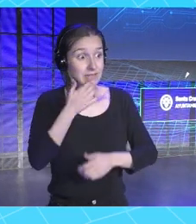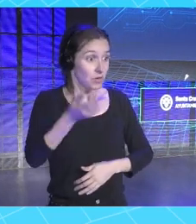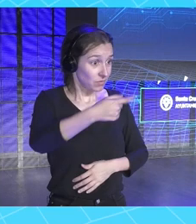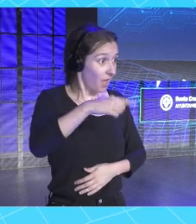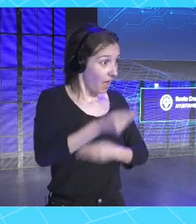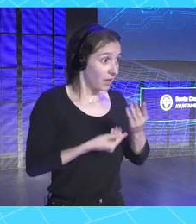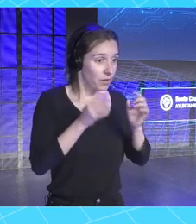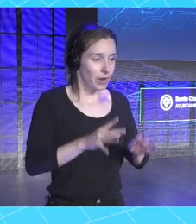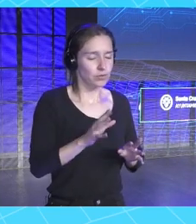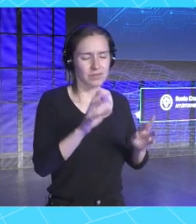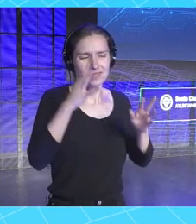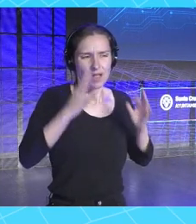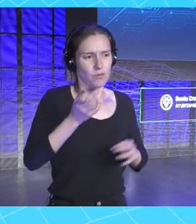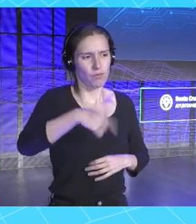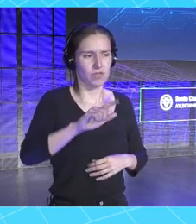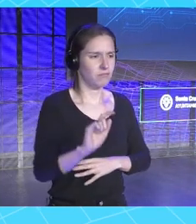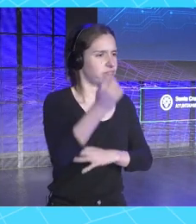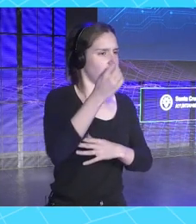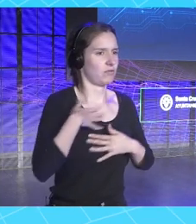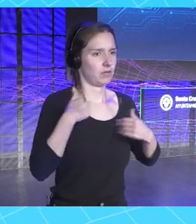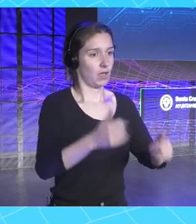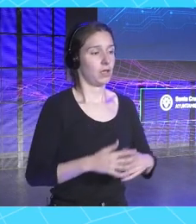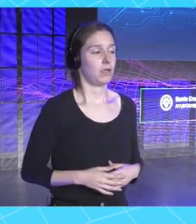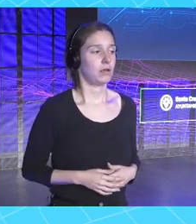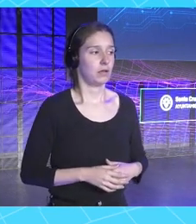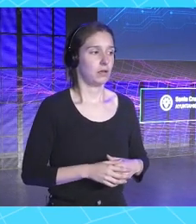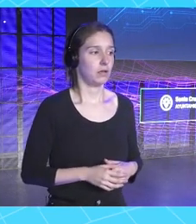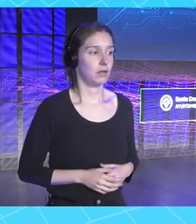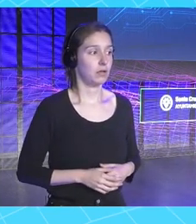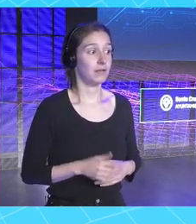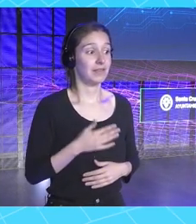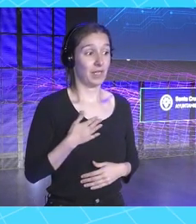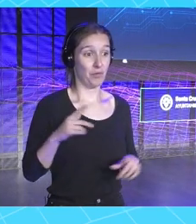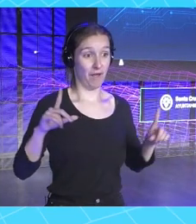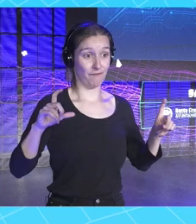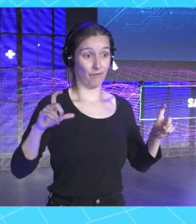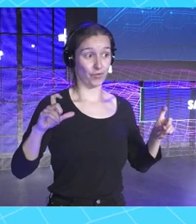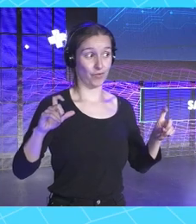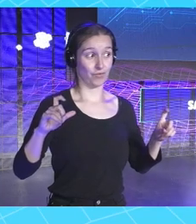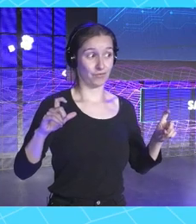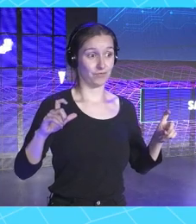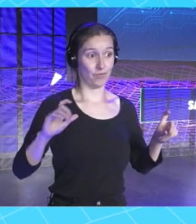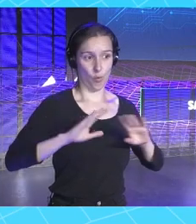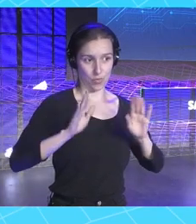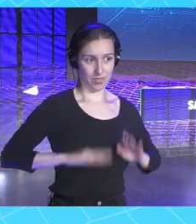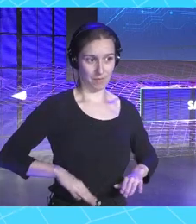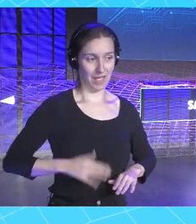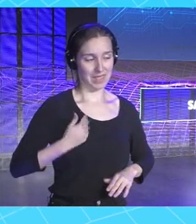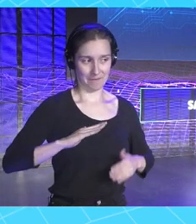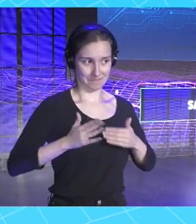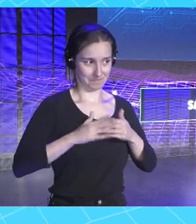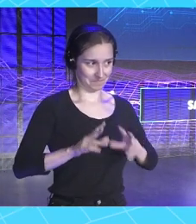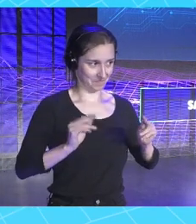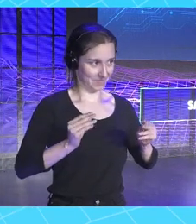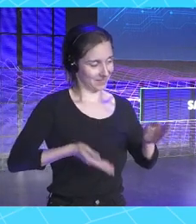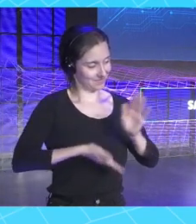convencido de que llegáis a donde queráis y voy a hacer una foto última foto y con esto ya termino